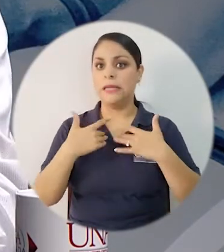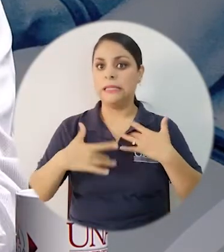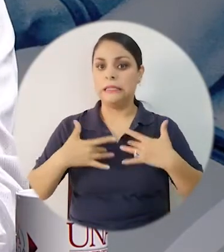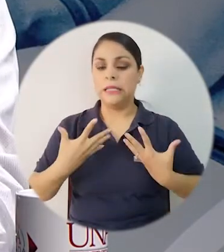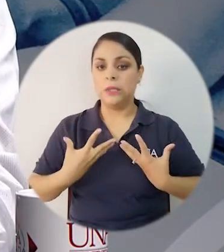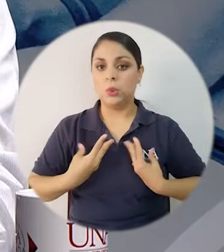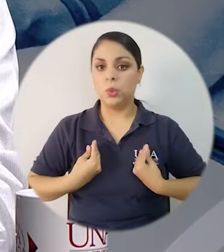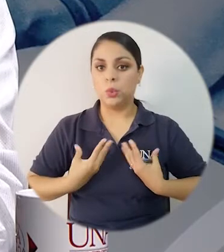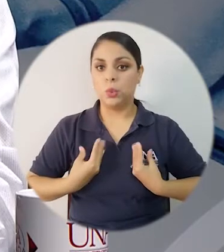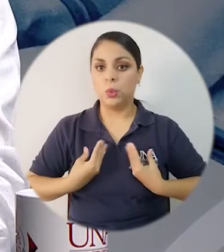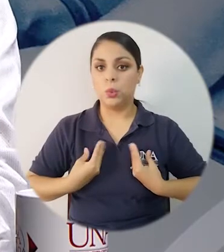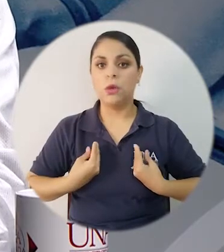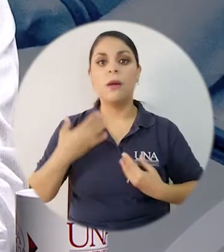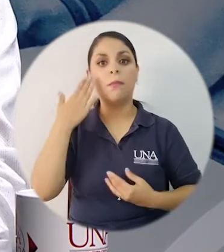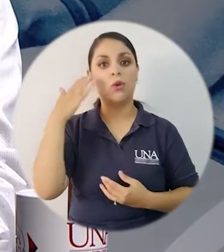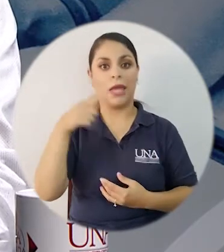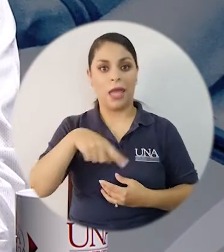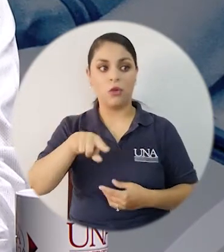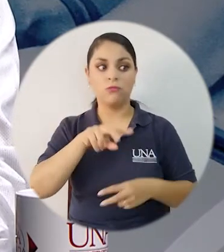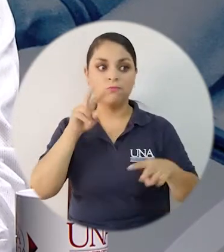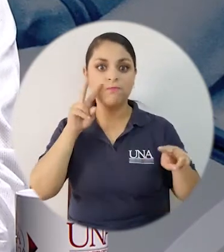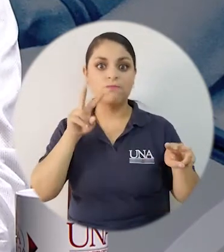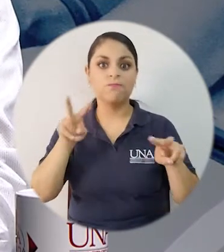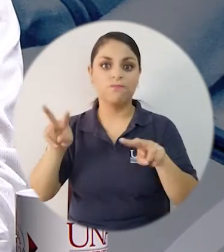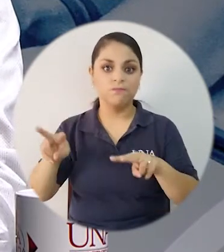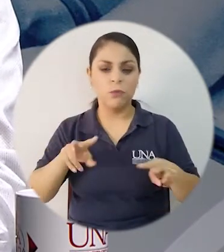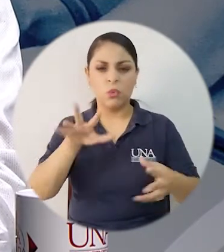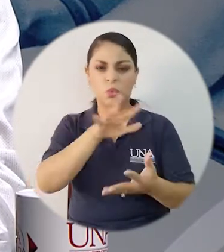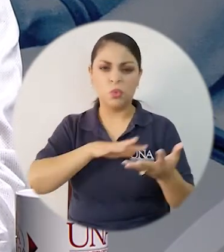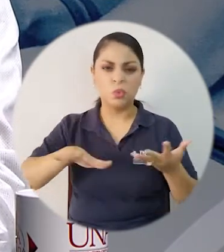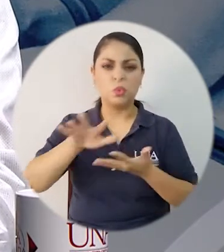temor, porque habían visto lo que había sucedido.